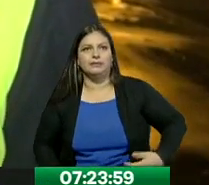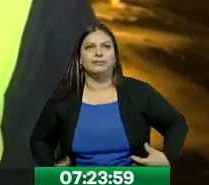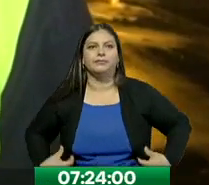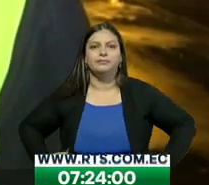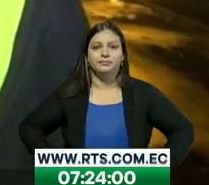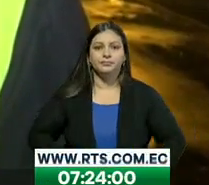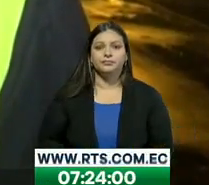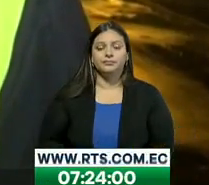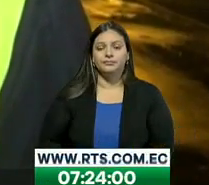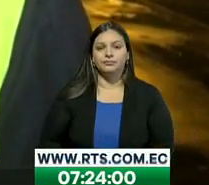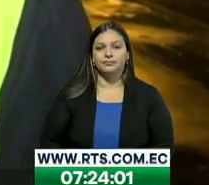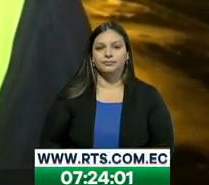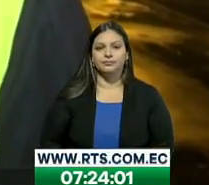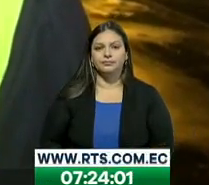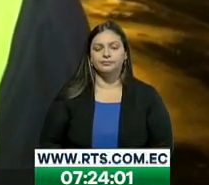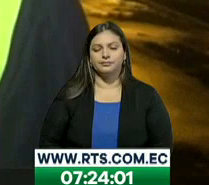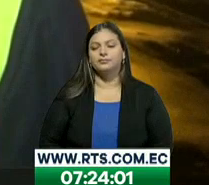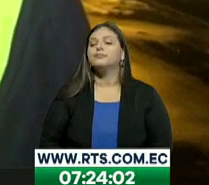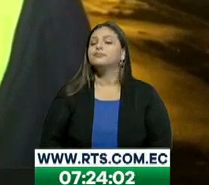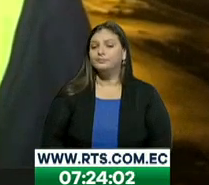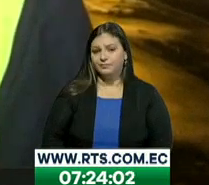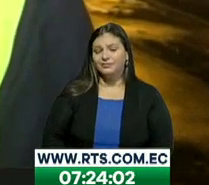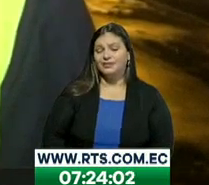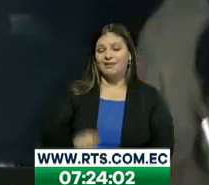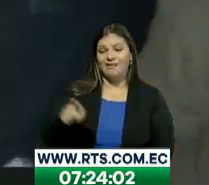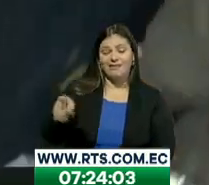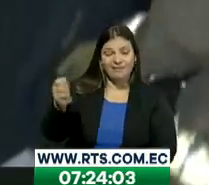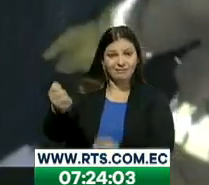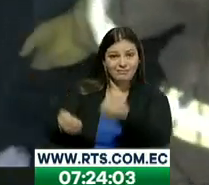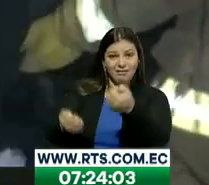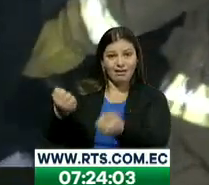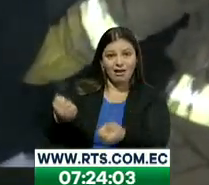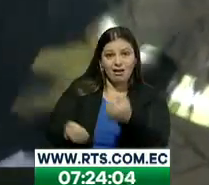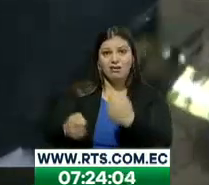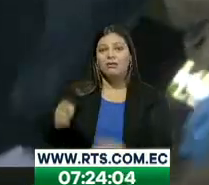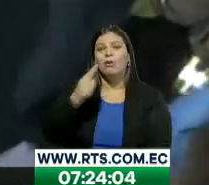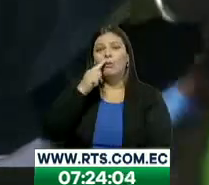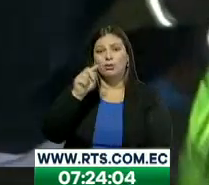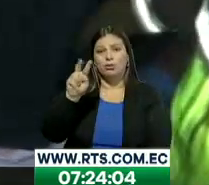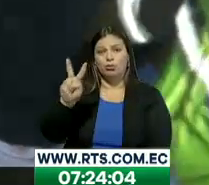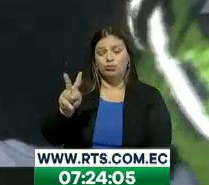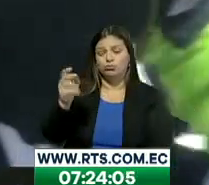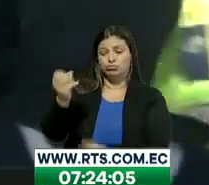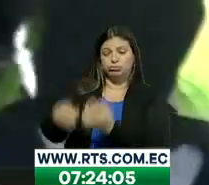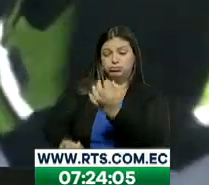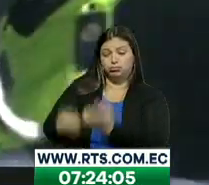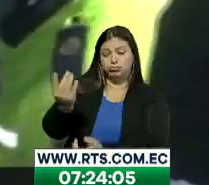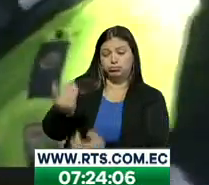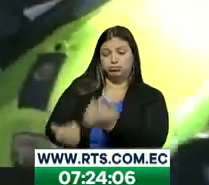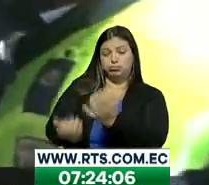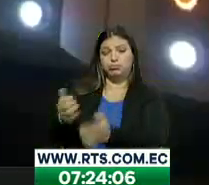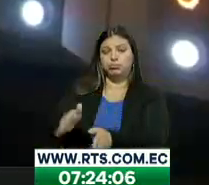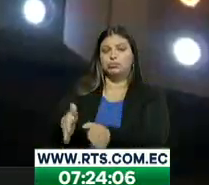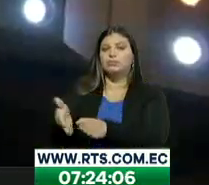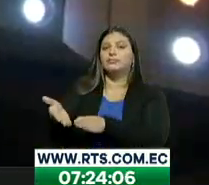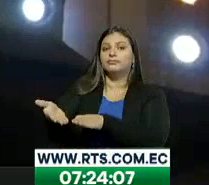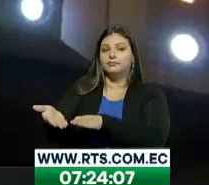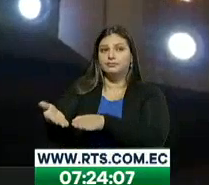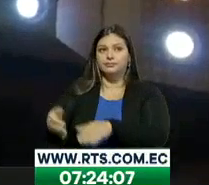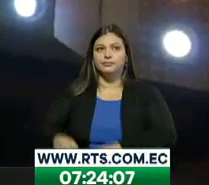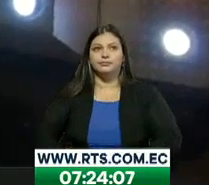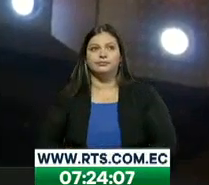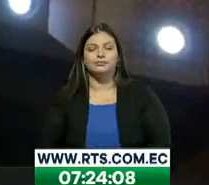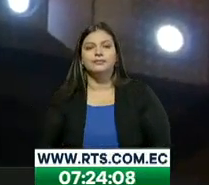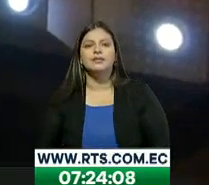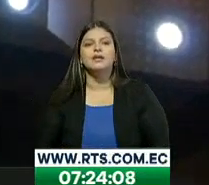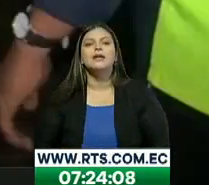heridos, dos fallecidos, pero hasta el momento se desconoce cuál de las personas iba conduciendo el vehículo. Tras la llegada